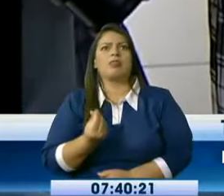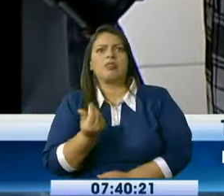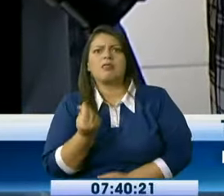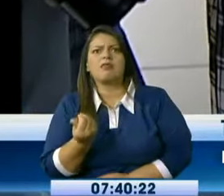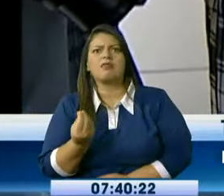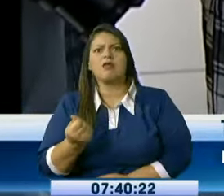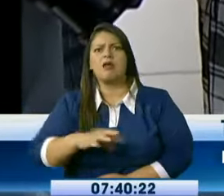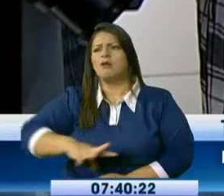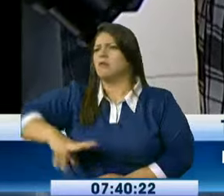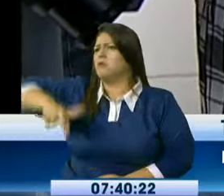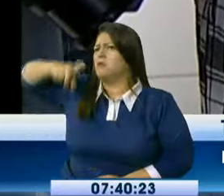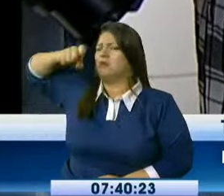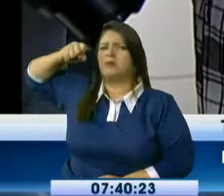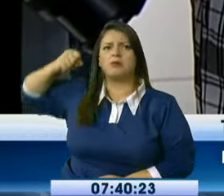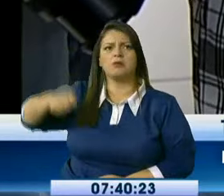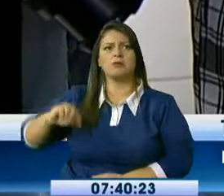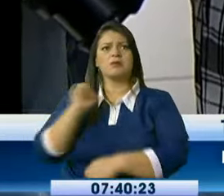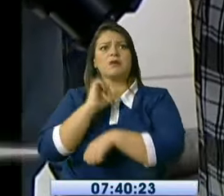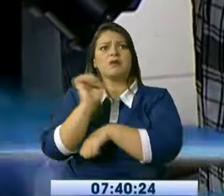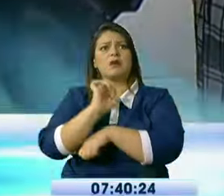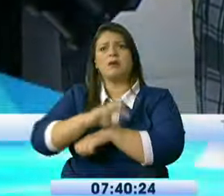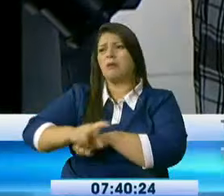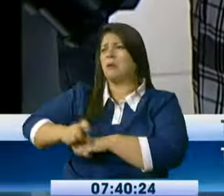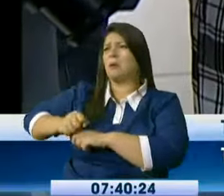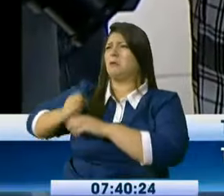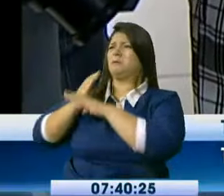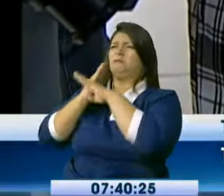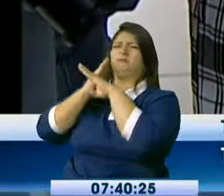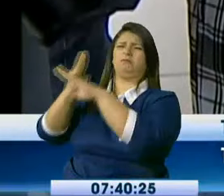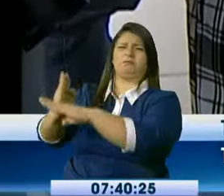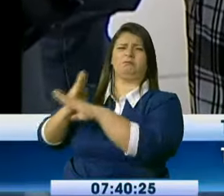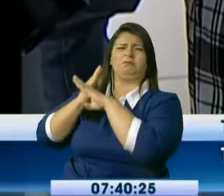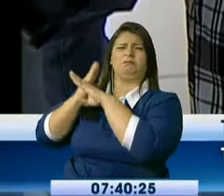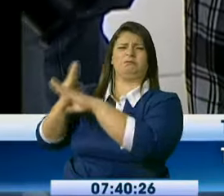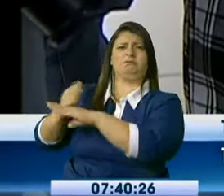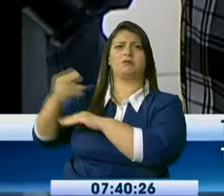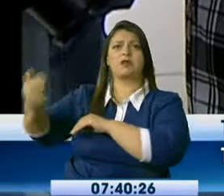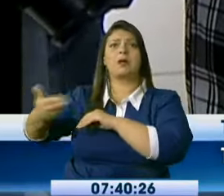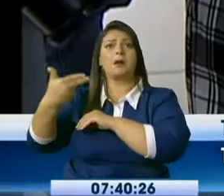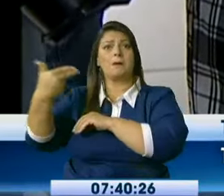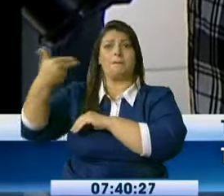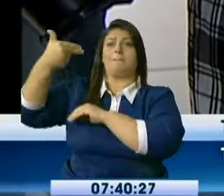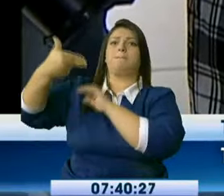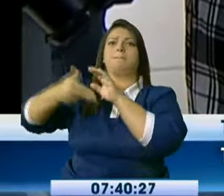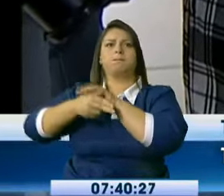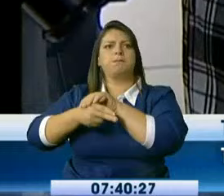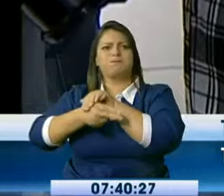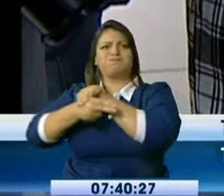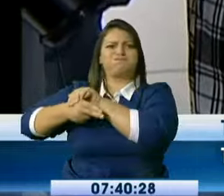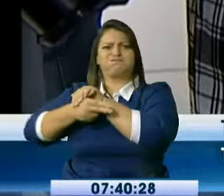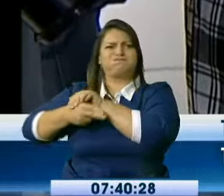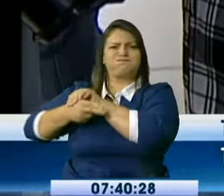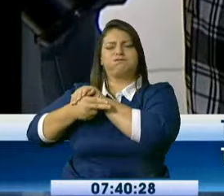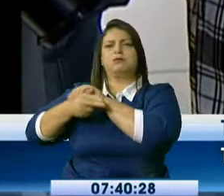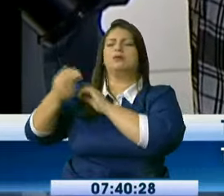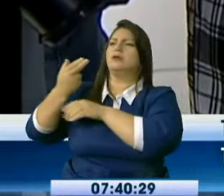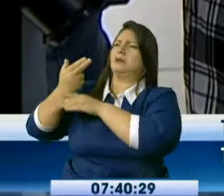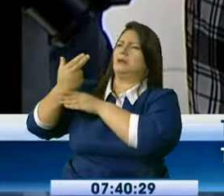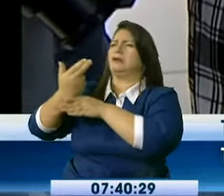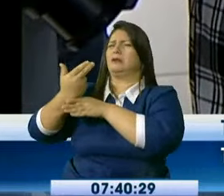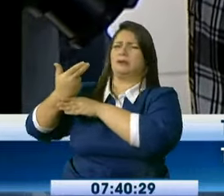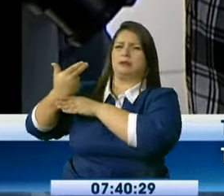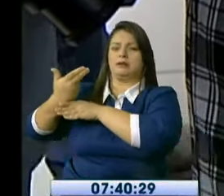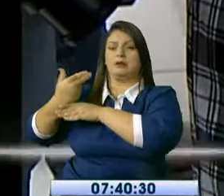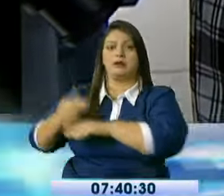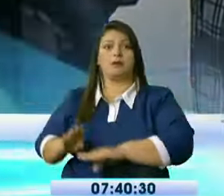arma. Entonces no se le sale la bala. Entonces, como yo vi que le cayó, entonces yo quiero abrir la puerta con la mano izquierda. A la hora que abro la puerta, quiero darme la fuga para el